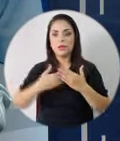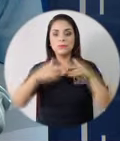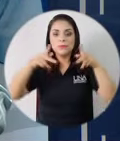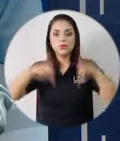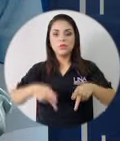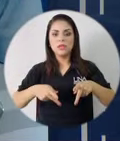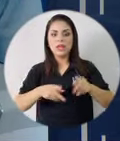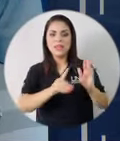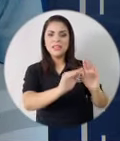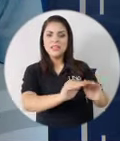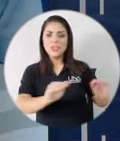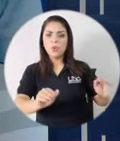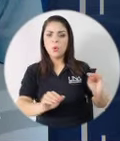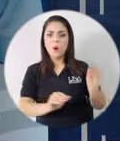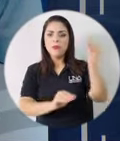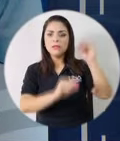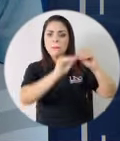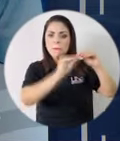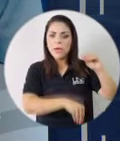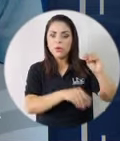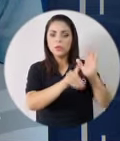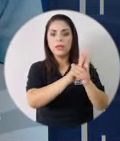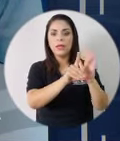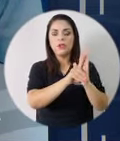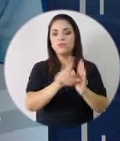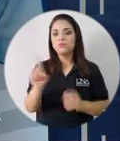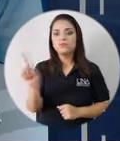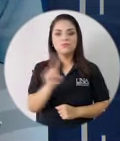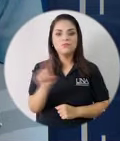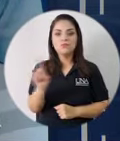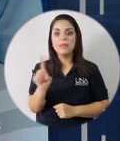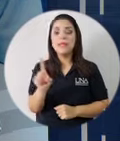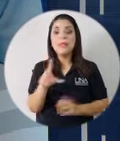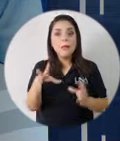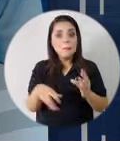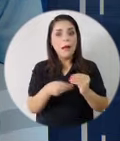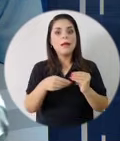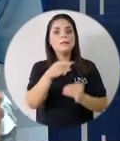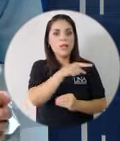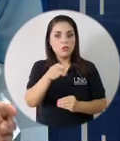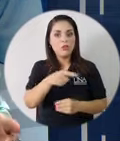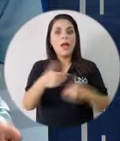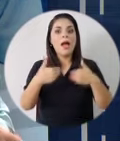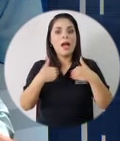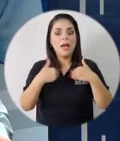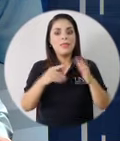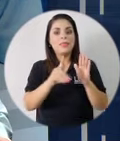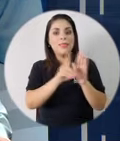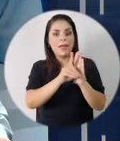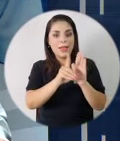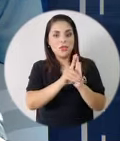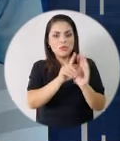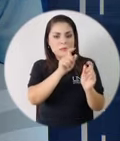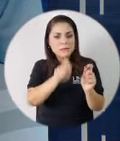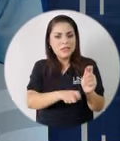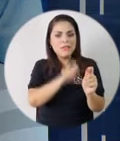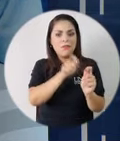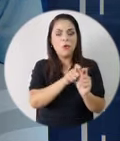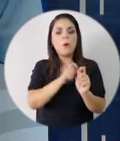las personas. No tienen menos derechos y además tienen unos derechos particulares